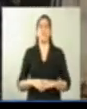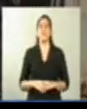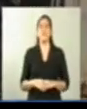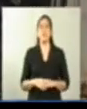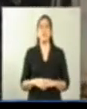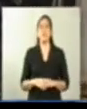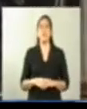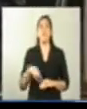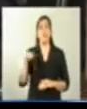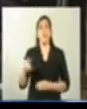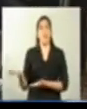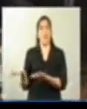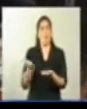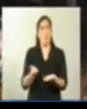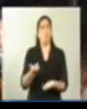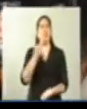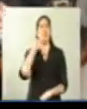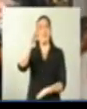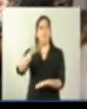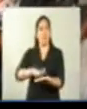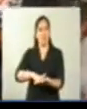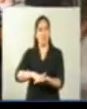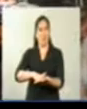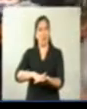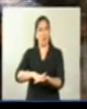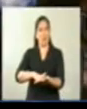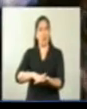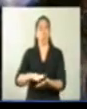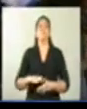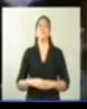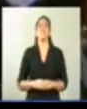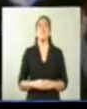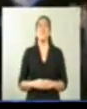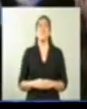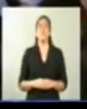a prestar el juramento que manda la Constitución Nacional.